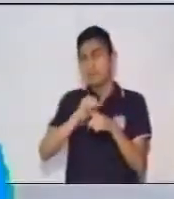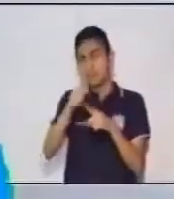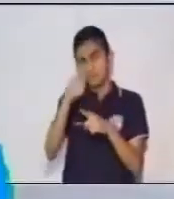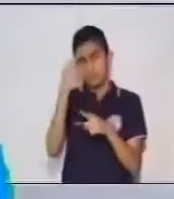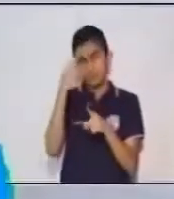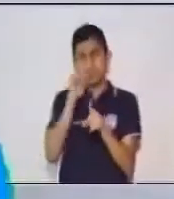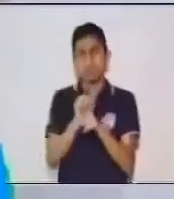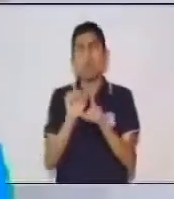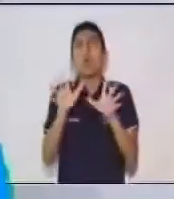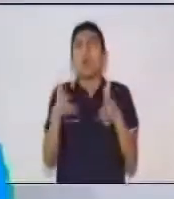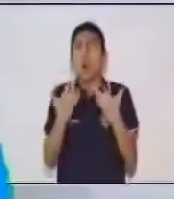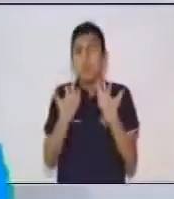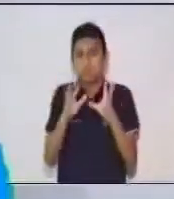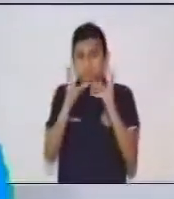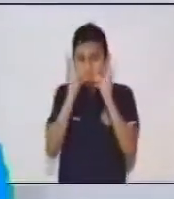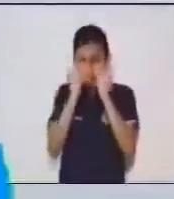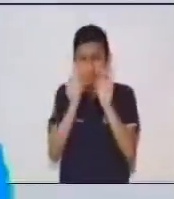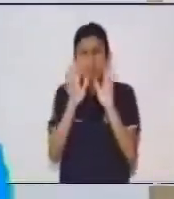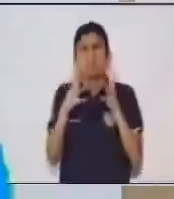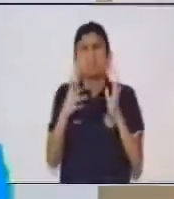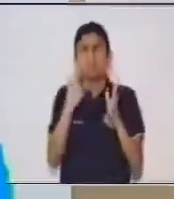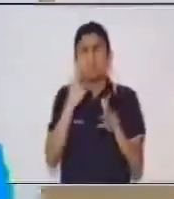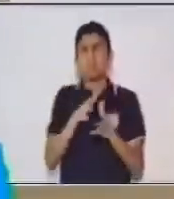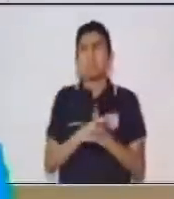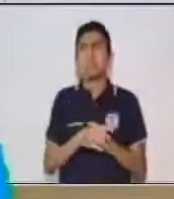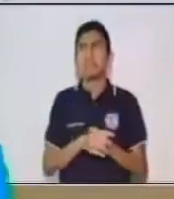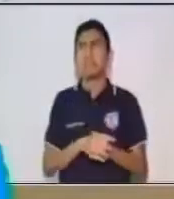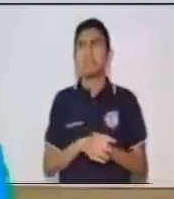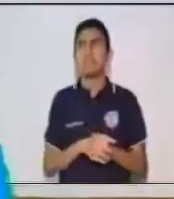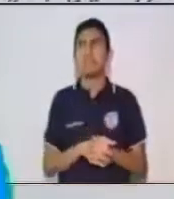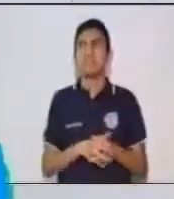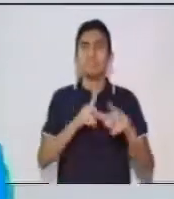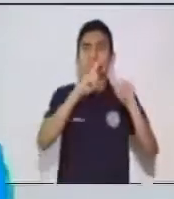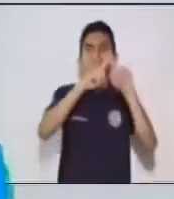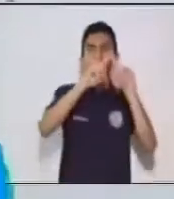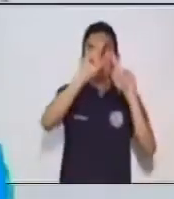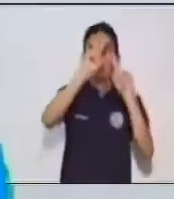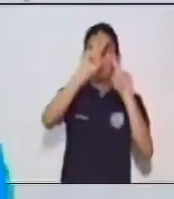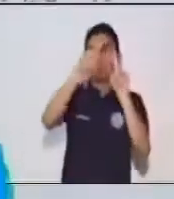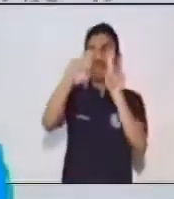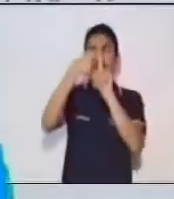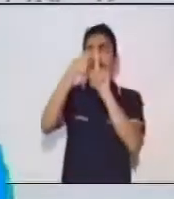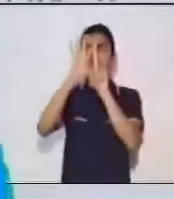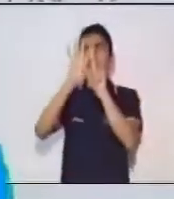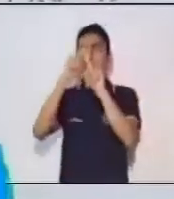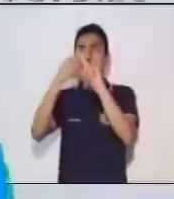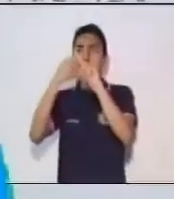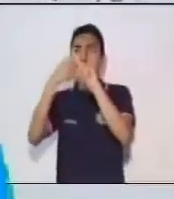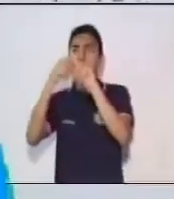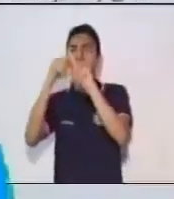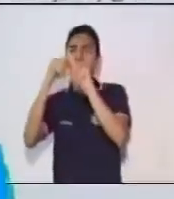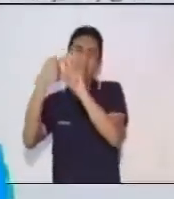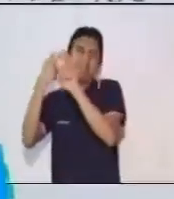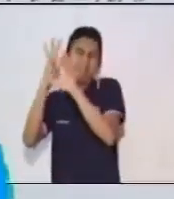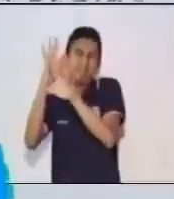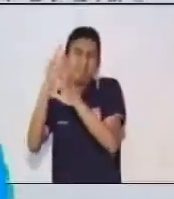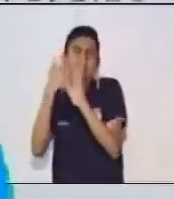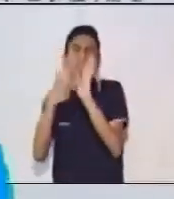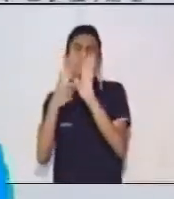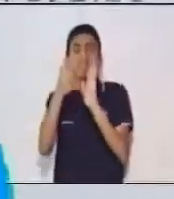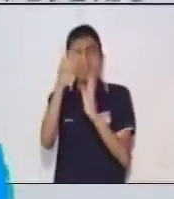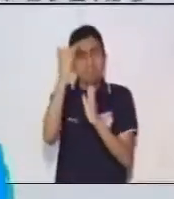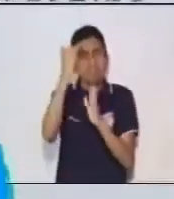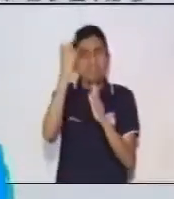resuelve. Tenemos, por ejemplo, x cuadrado más 4x más 3. Sabemos que